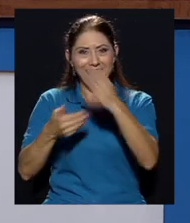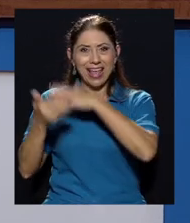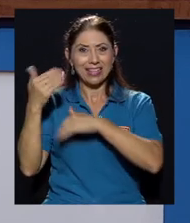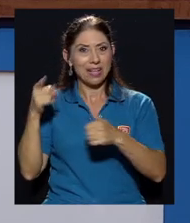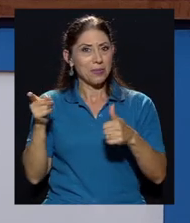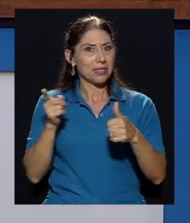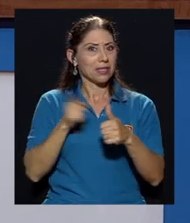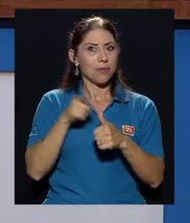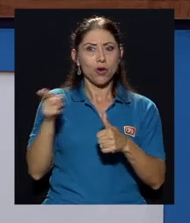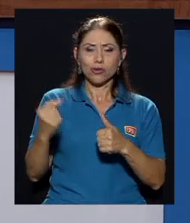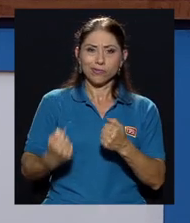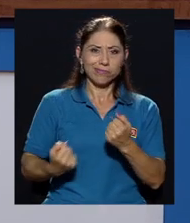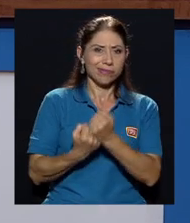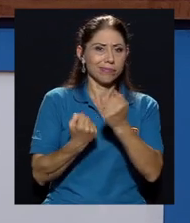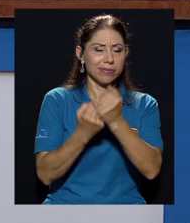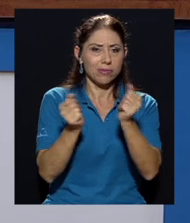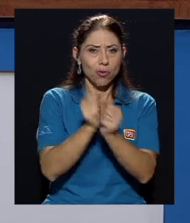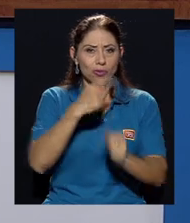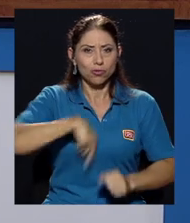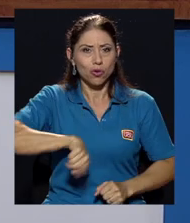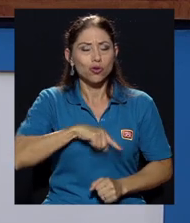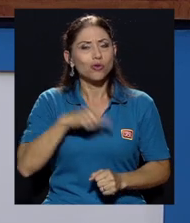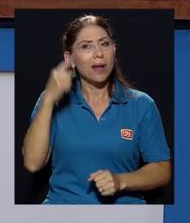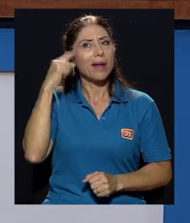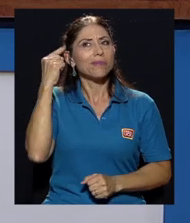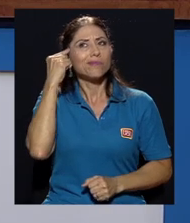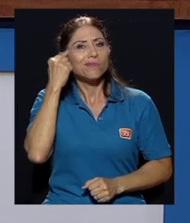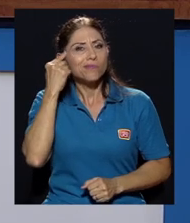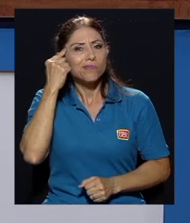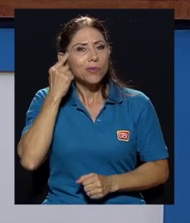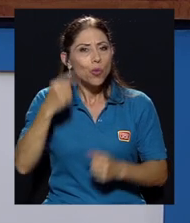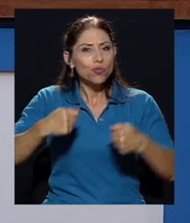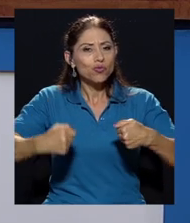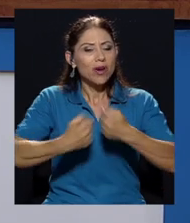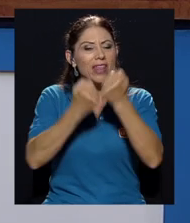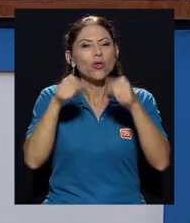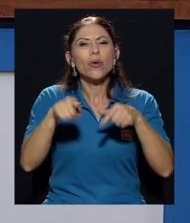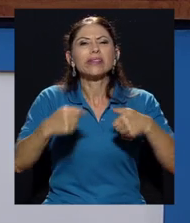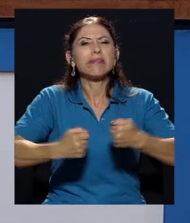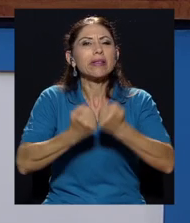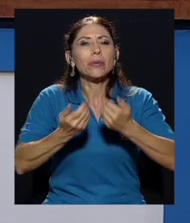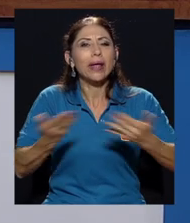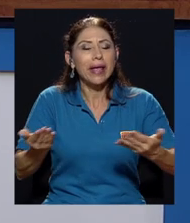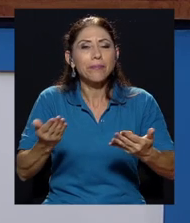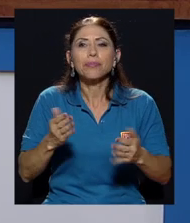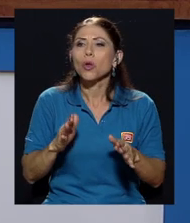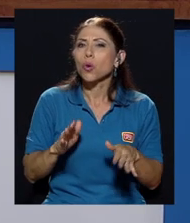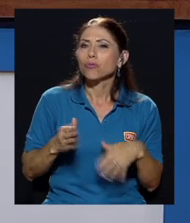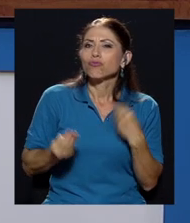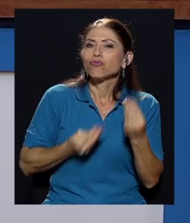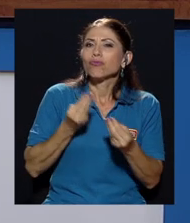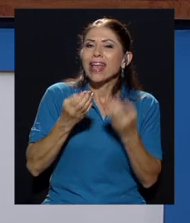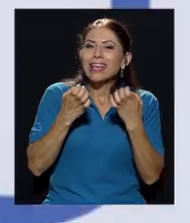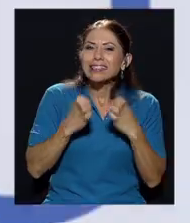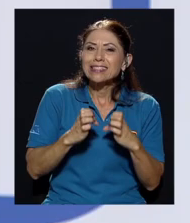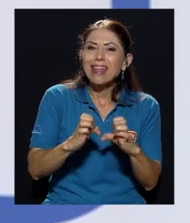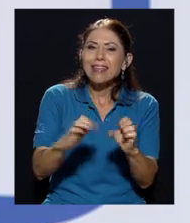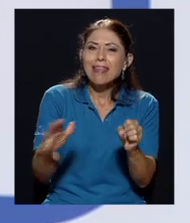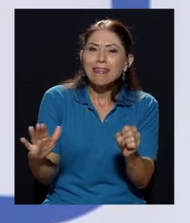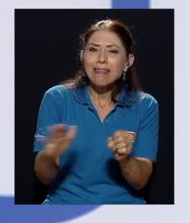abrieron los brazos y se apuntaron junto con nosotros a plantear un reto que consistía en cómo proponer una estrategia integral